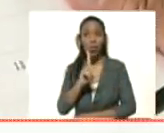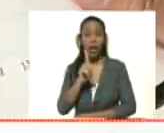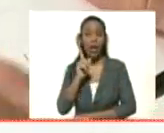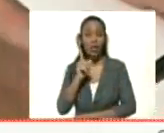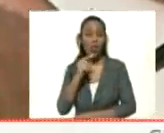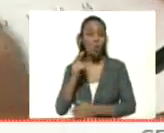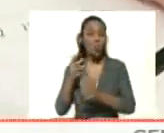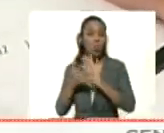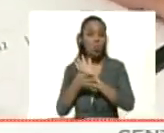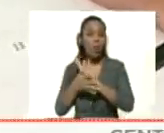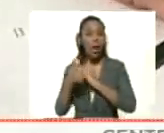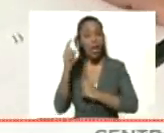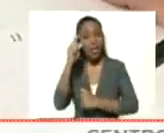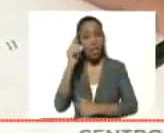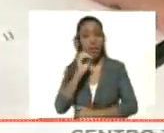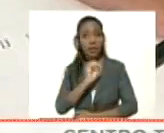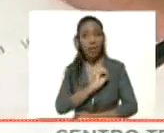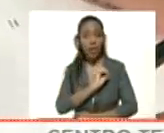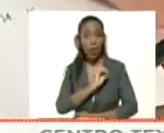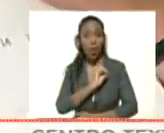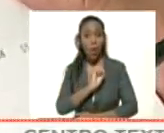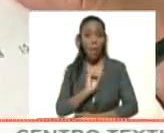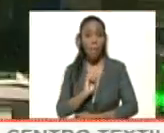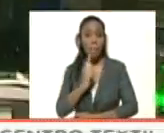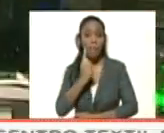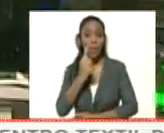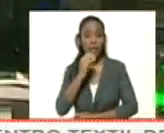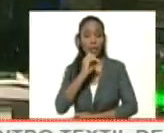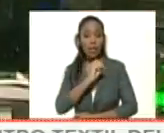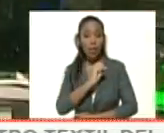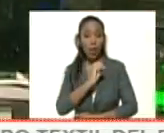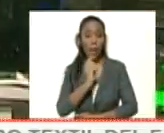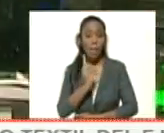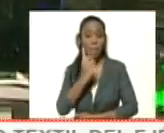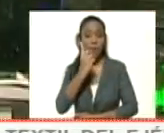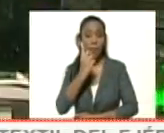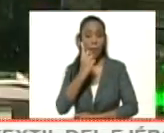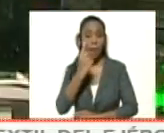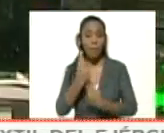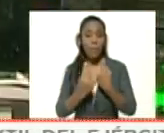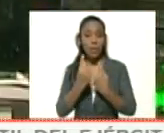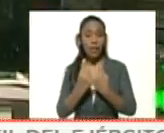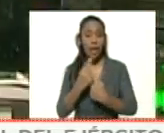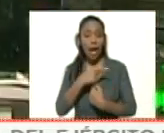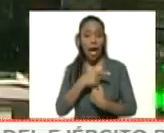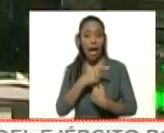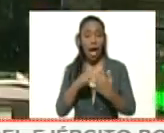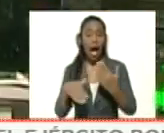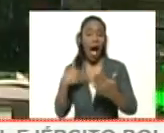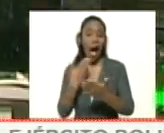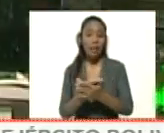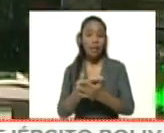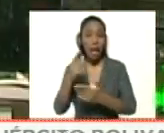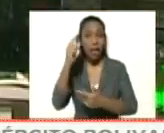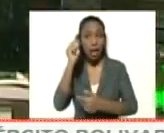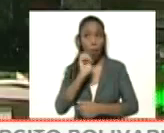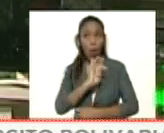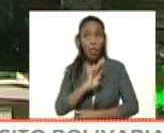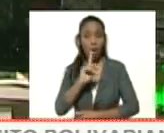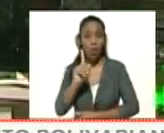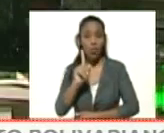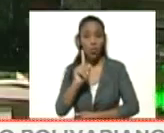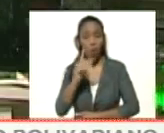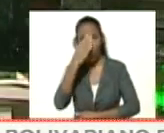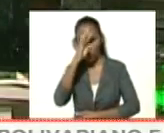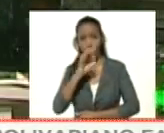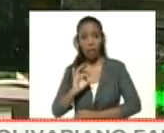decir, que entre el día 0, cuando aparece el paciente 0, que es el primer paciente, hasta el día 41,